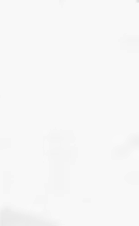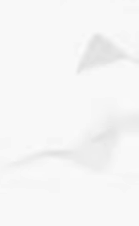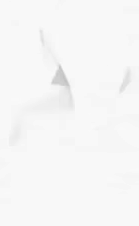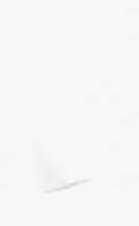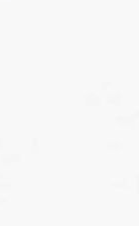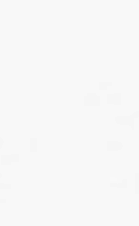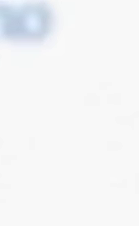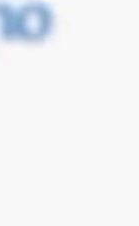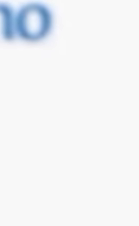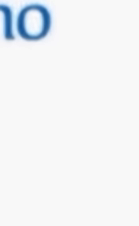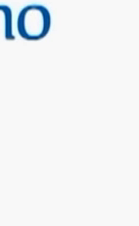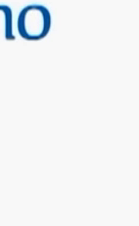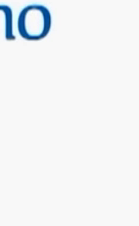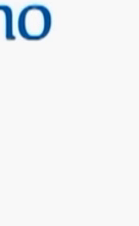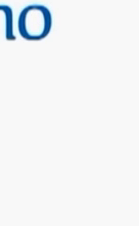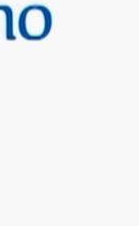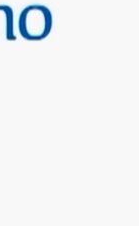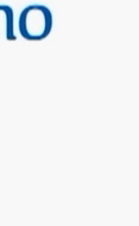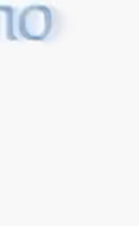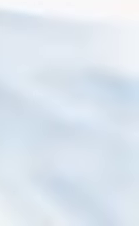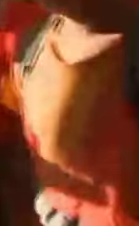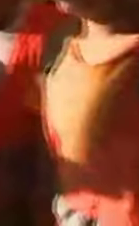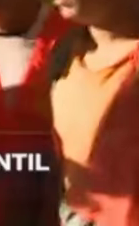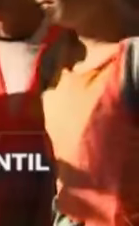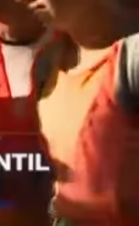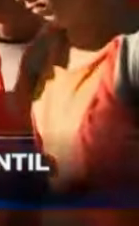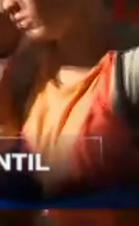Noticiero Ciudadano.